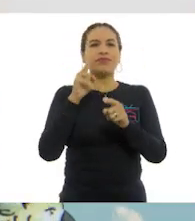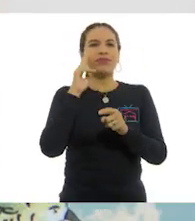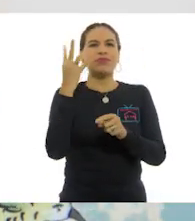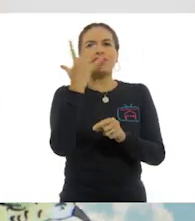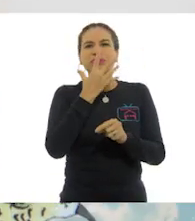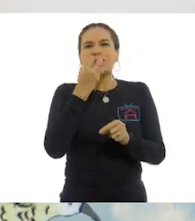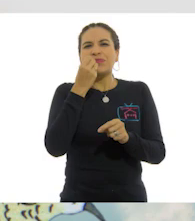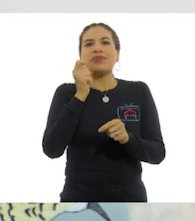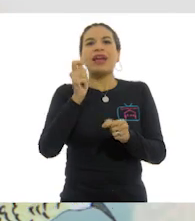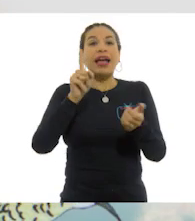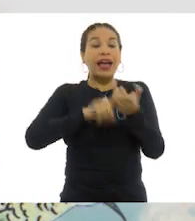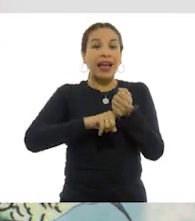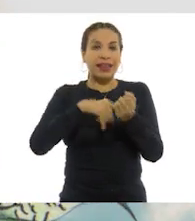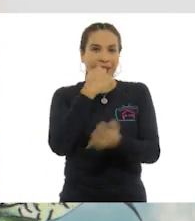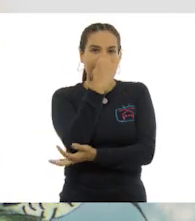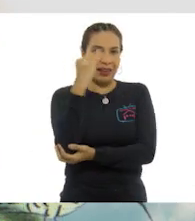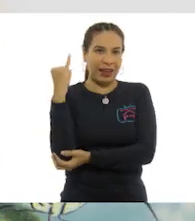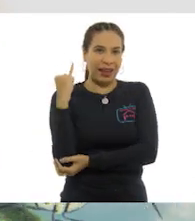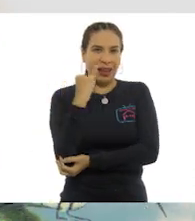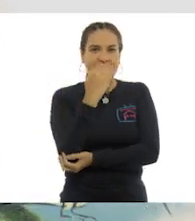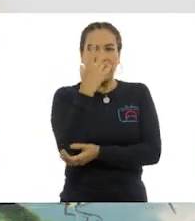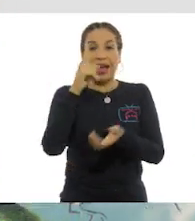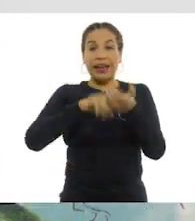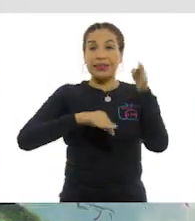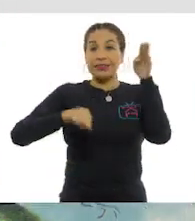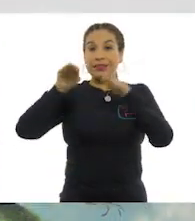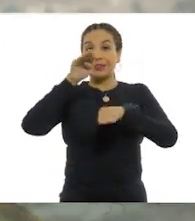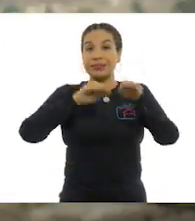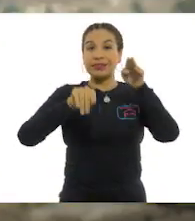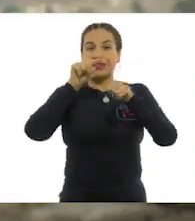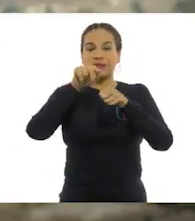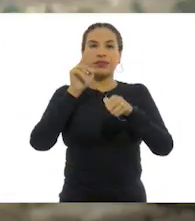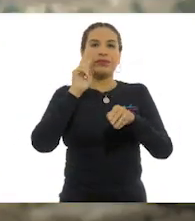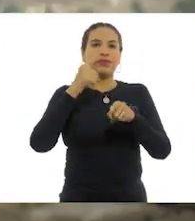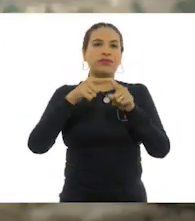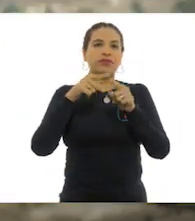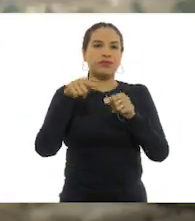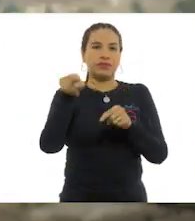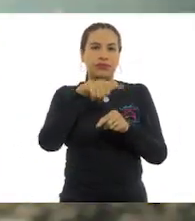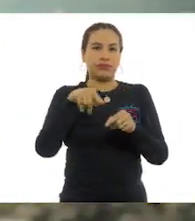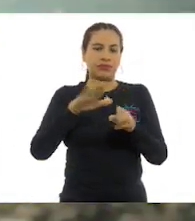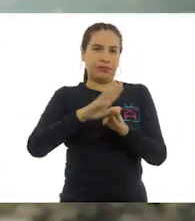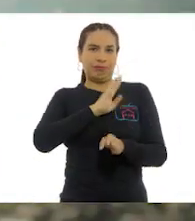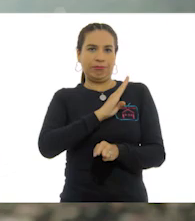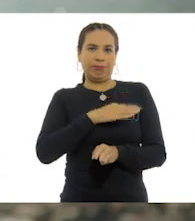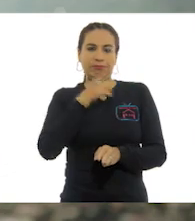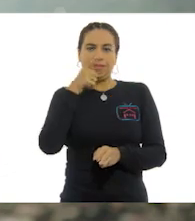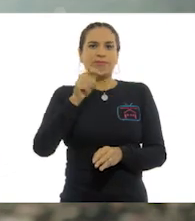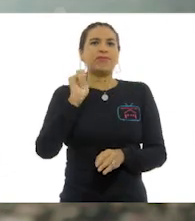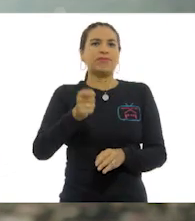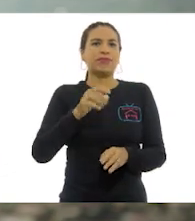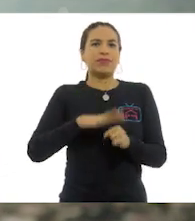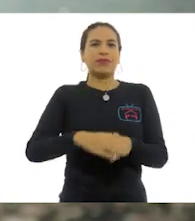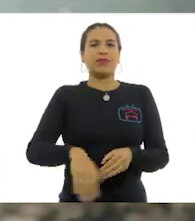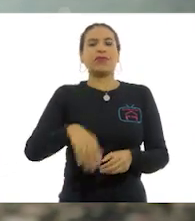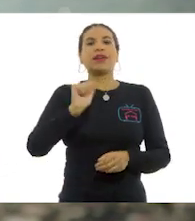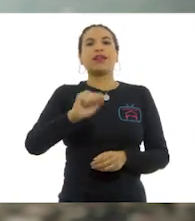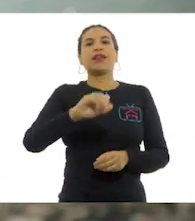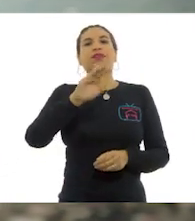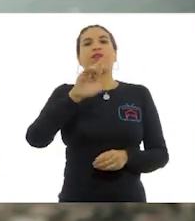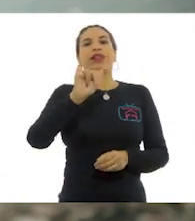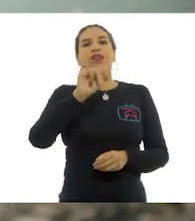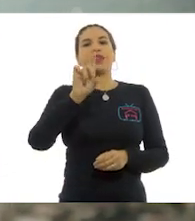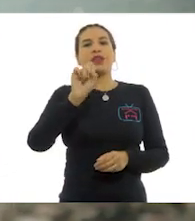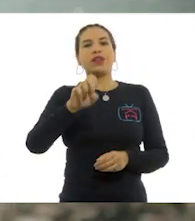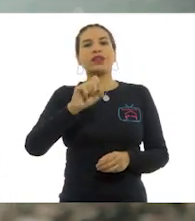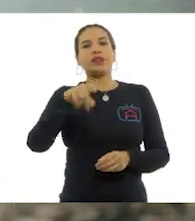impactante jardín botánico en lo alto de un cerro, que lo conocemos por las crónicas de los propios españoles. El famoso Fray Toribio Benavente, que adoptó